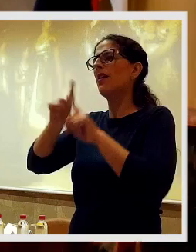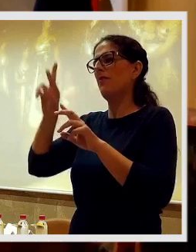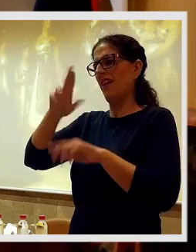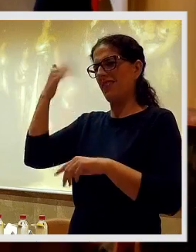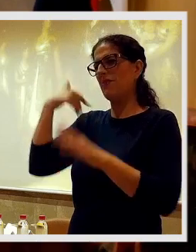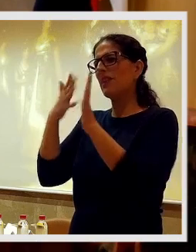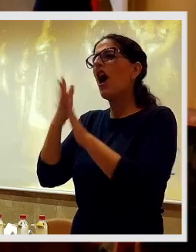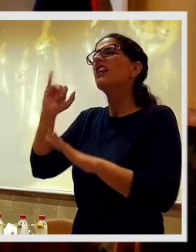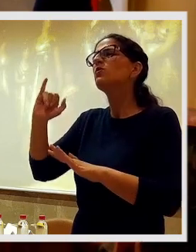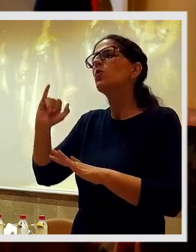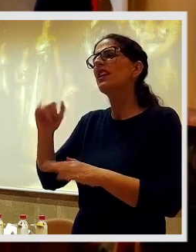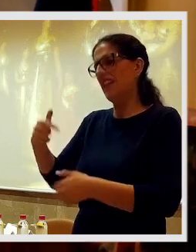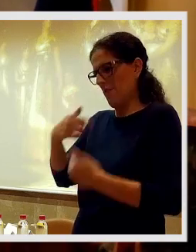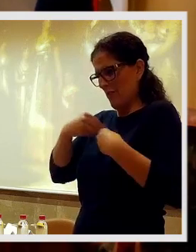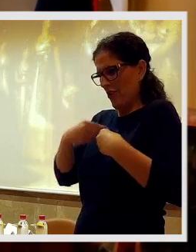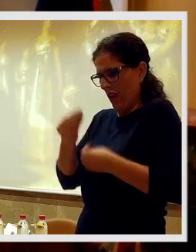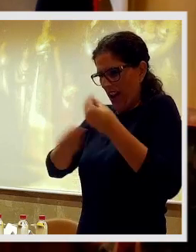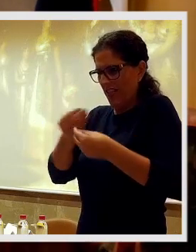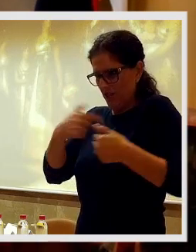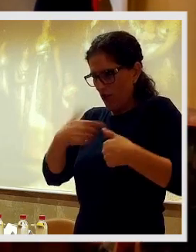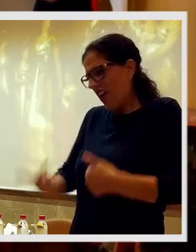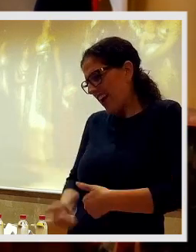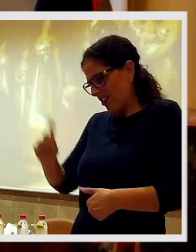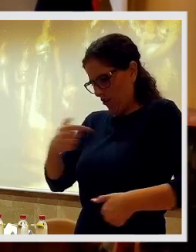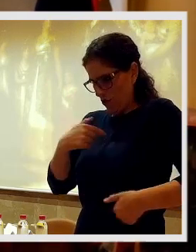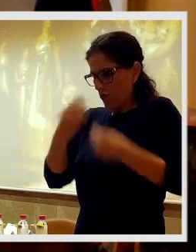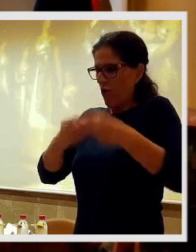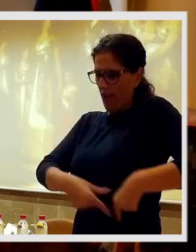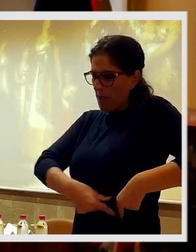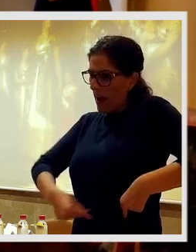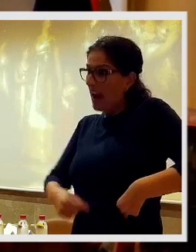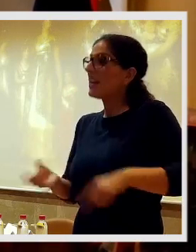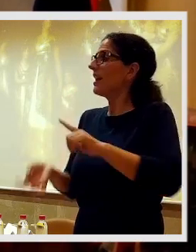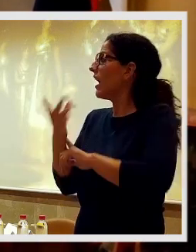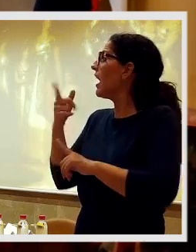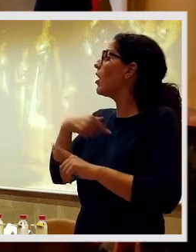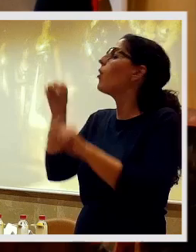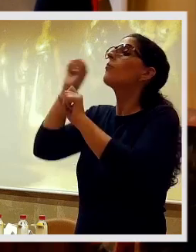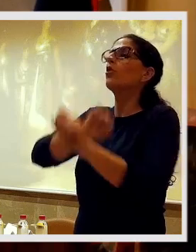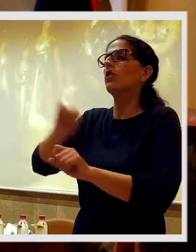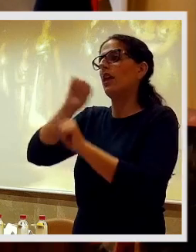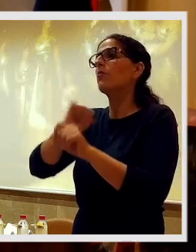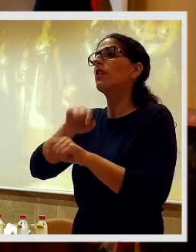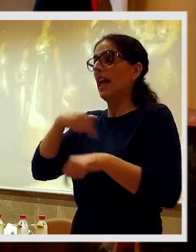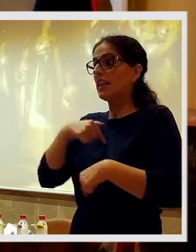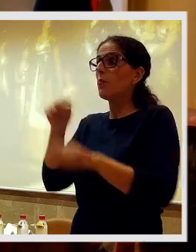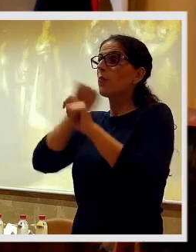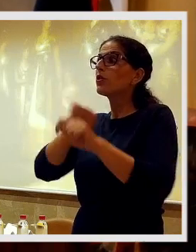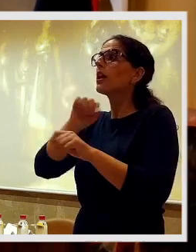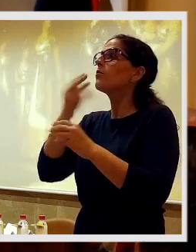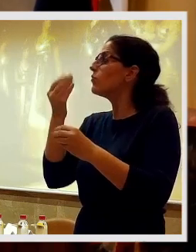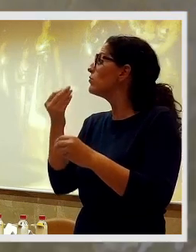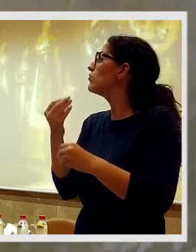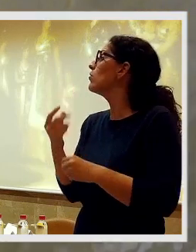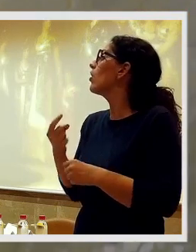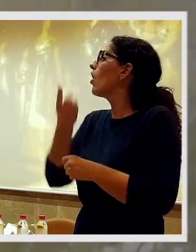la intolerancia a los hidratos de carbono, digamos que es un paraguas que está cubriendo a todos los demás factores de riesgo. Es